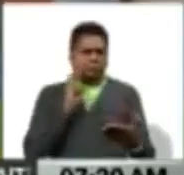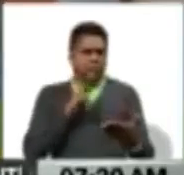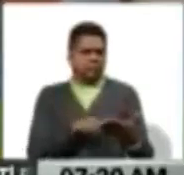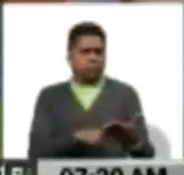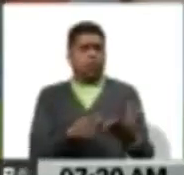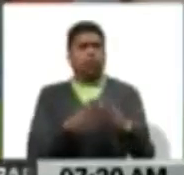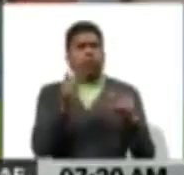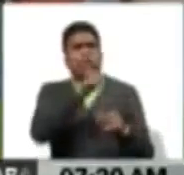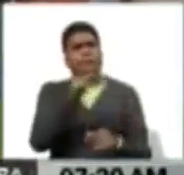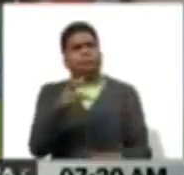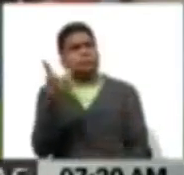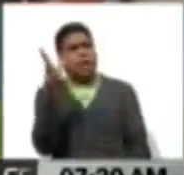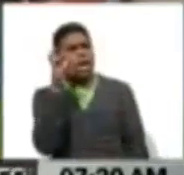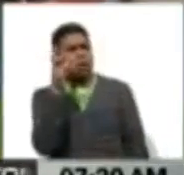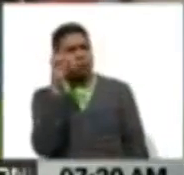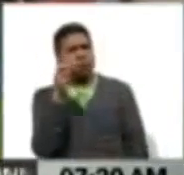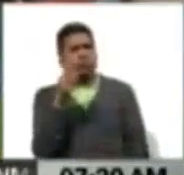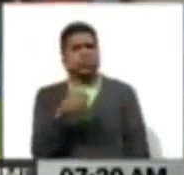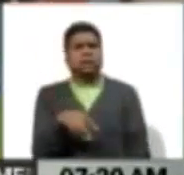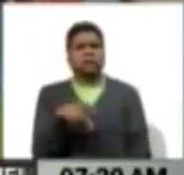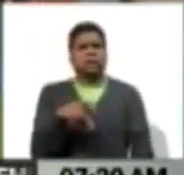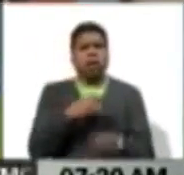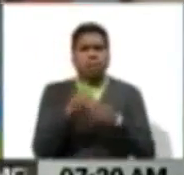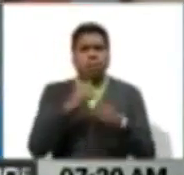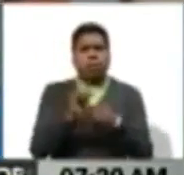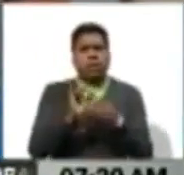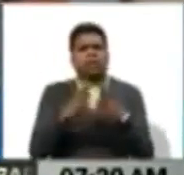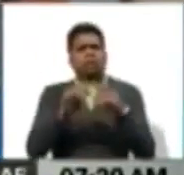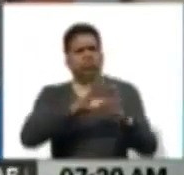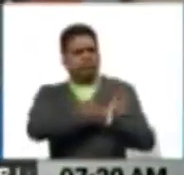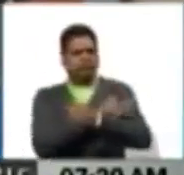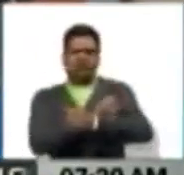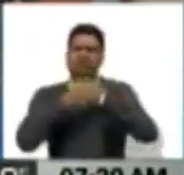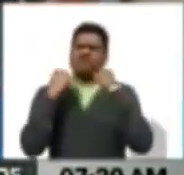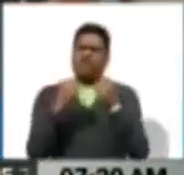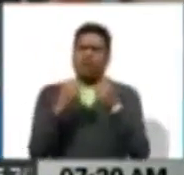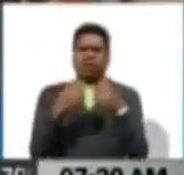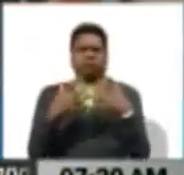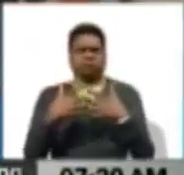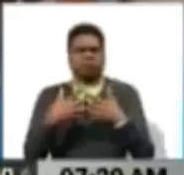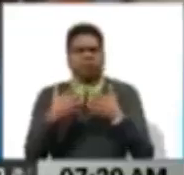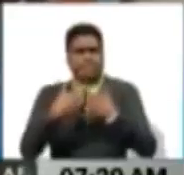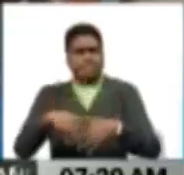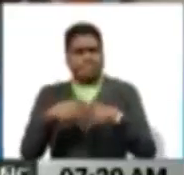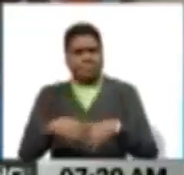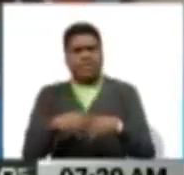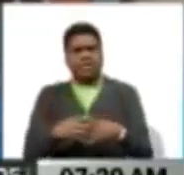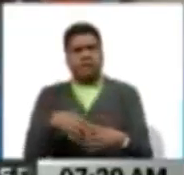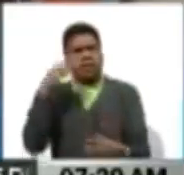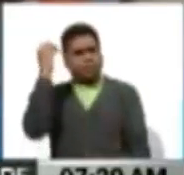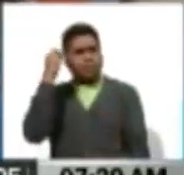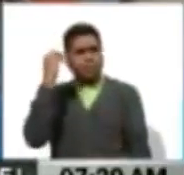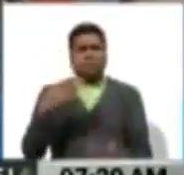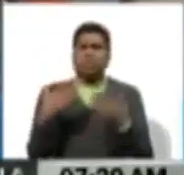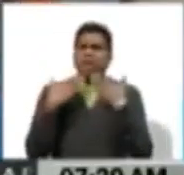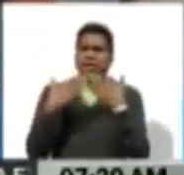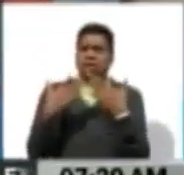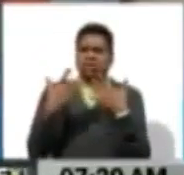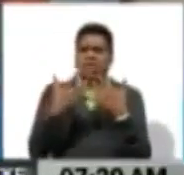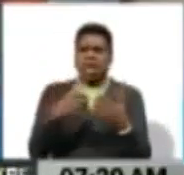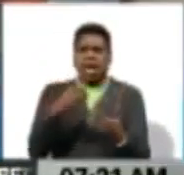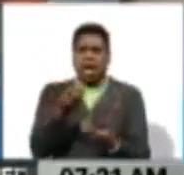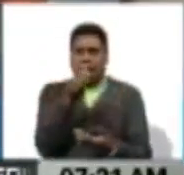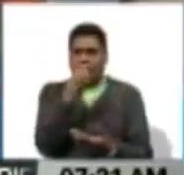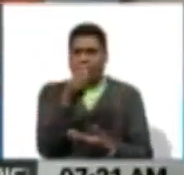escuchan. Esfuerzo venezolano, Polar dice ser la empresa más fuerte, más poderosa. Inclusive hay personas en la calle que piensan que gracias a Polar ellos se alimentan,